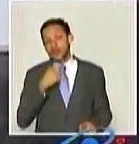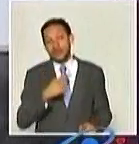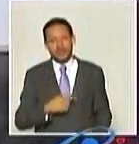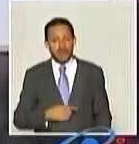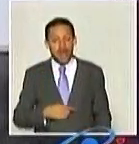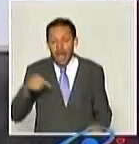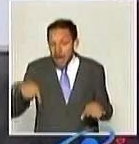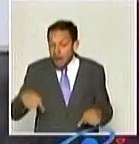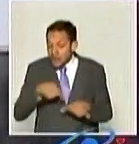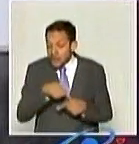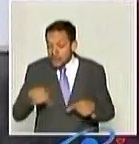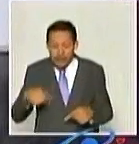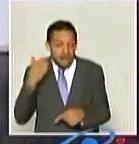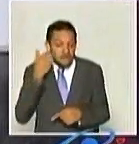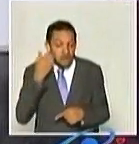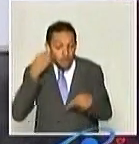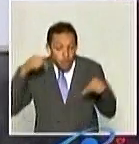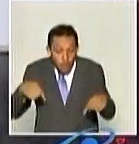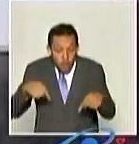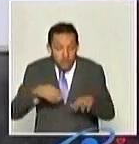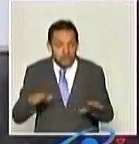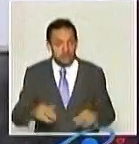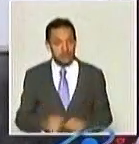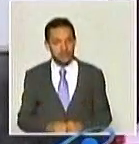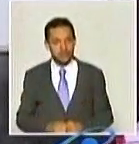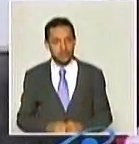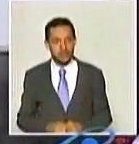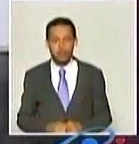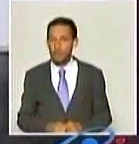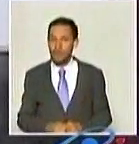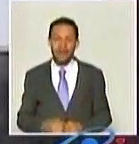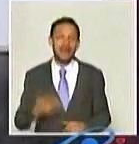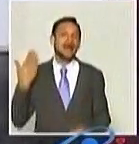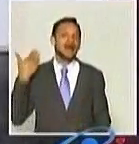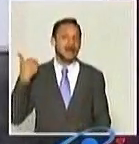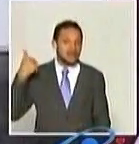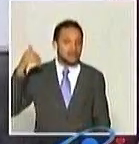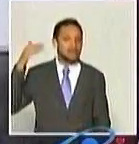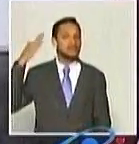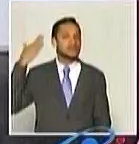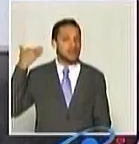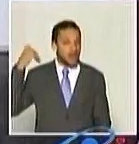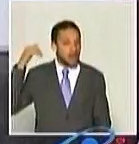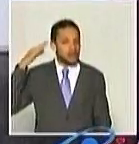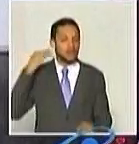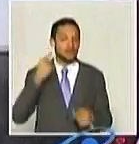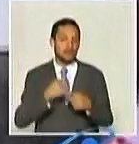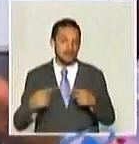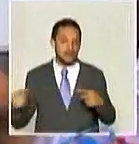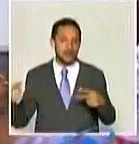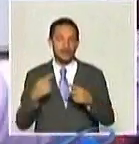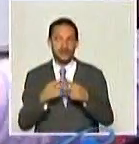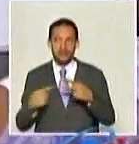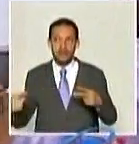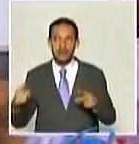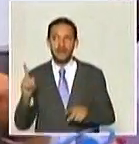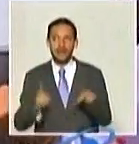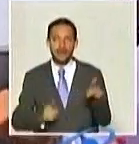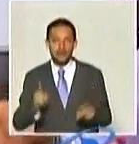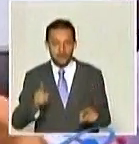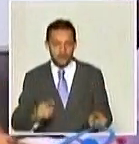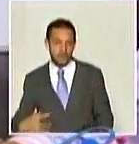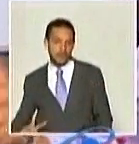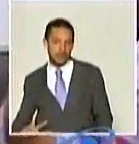enfermé esta semana de tal cosa. Generalmente el proceso de la enfermedad tiene mucho tiempo. Un cáncer, le encontré una masa en el